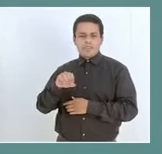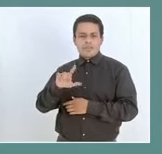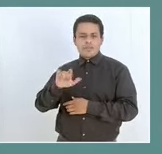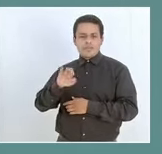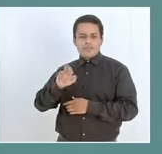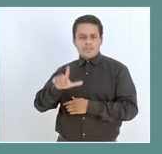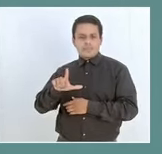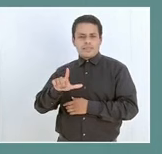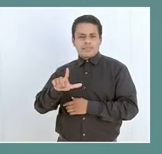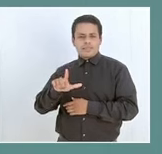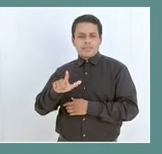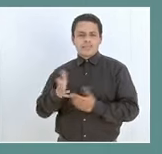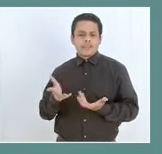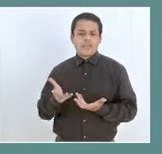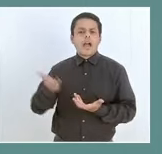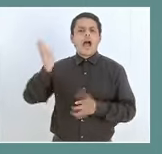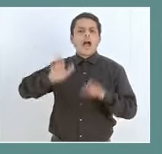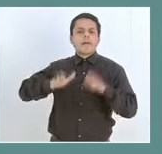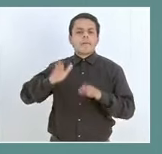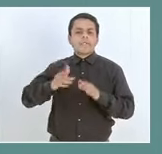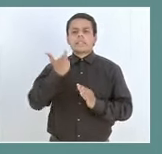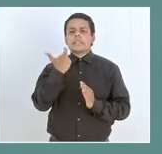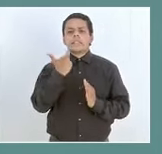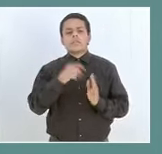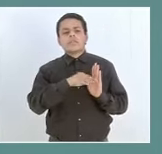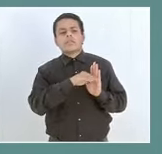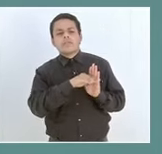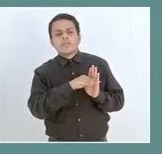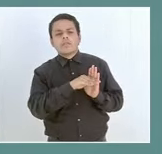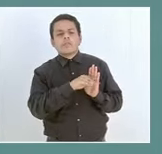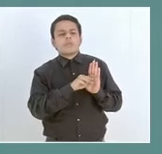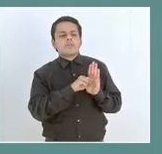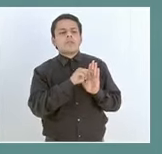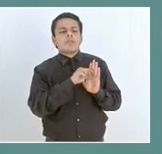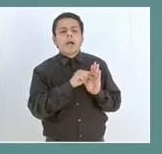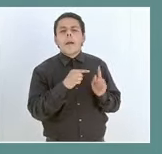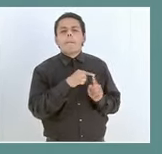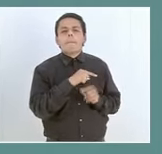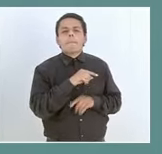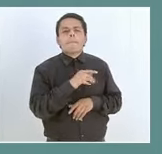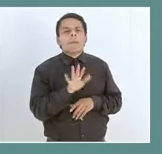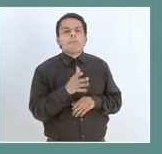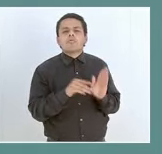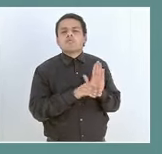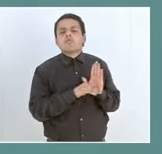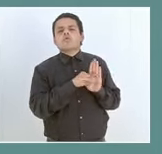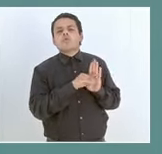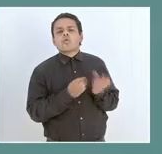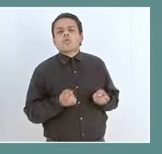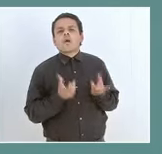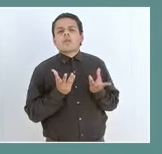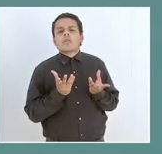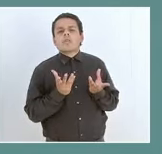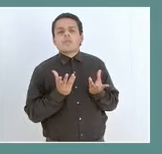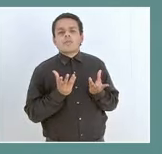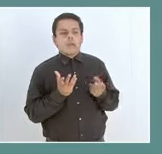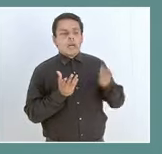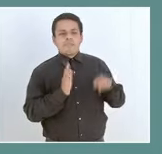a veces el salario mínimo aumentaba menos que la